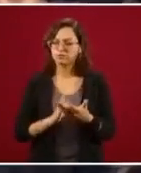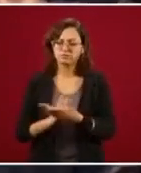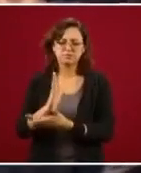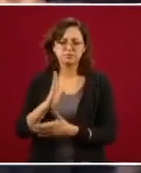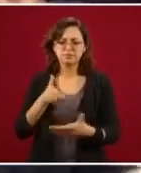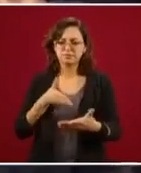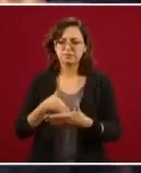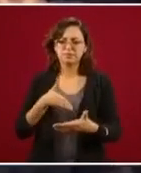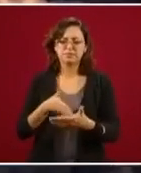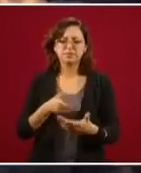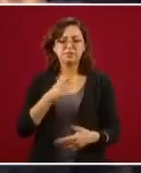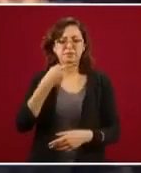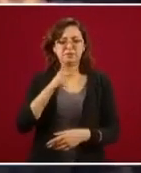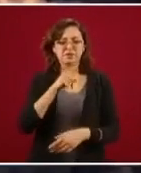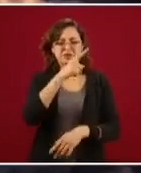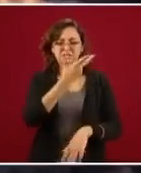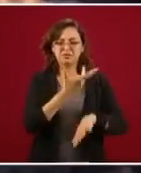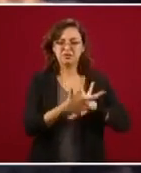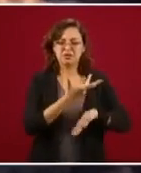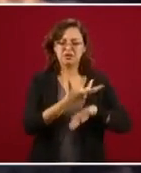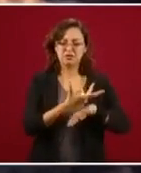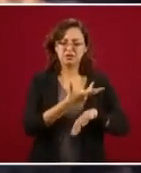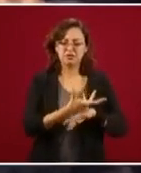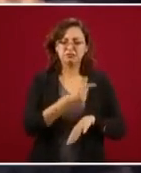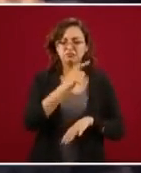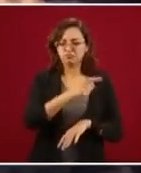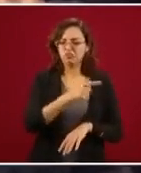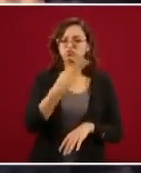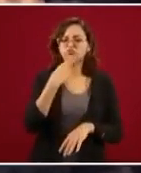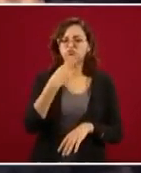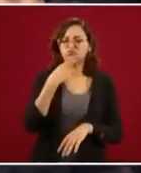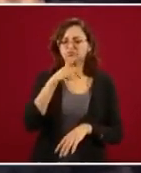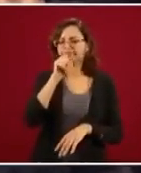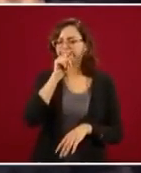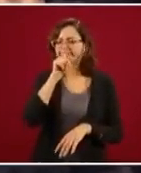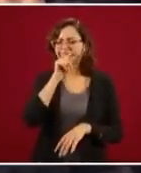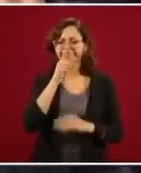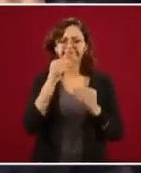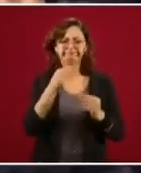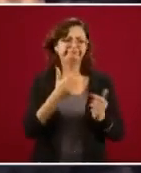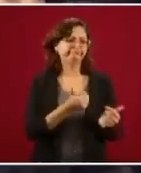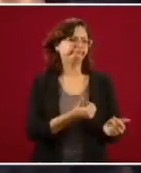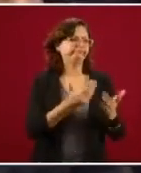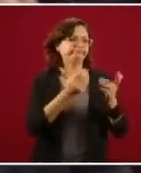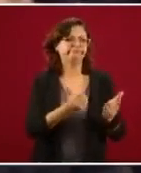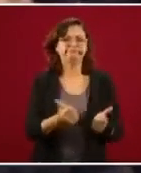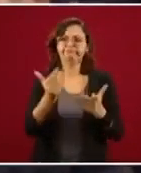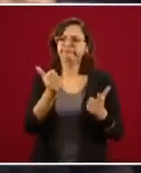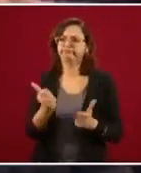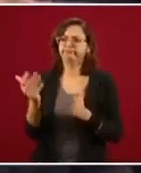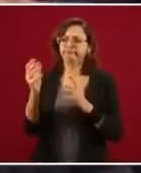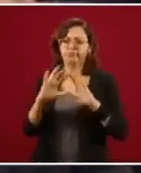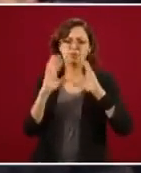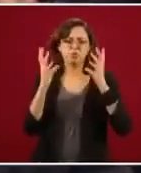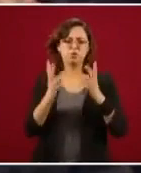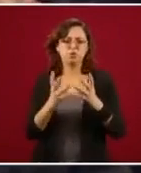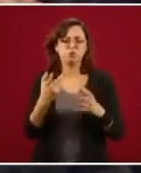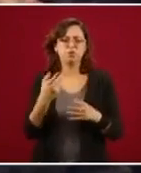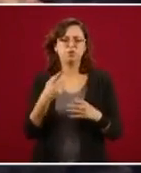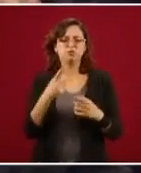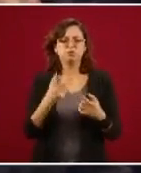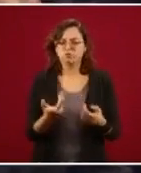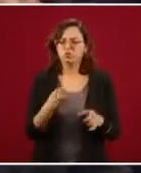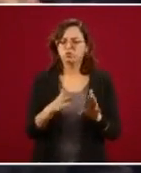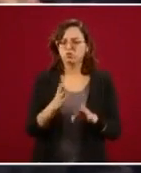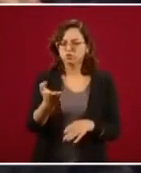además uno de los grandes exportadores mundiales de carne avícola, ¿cuál sería el comentario que habría al respecto? Y si me permite una segunda